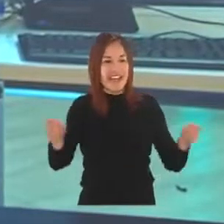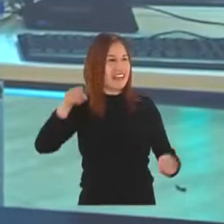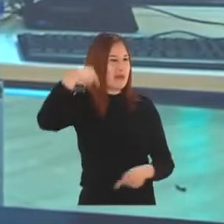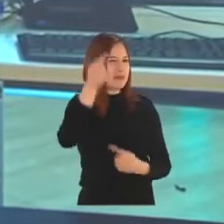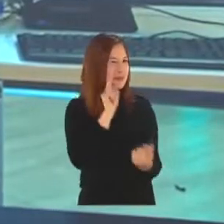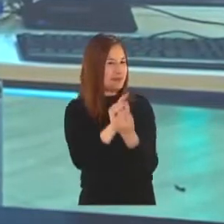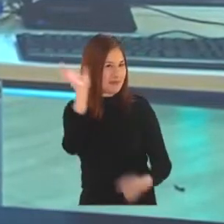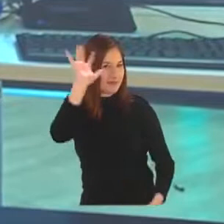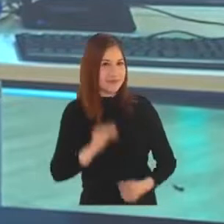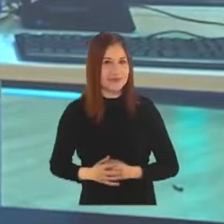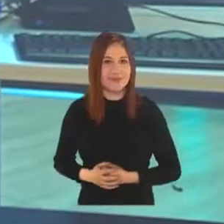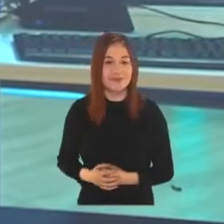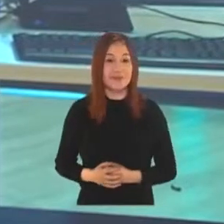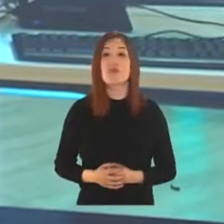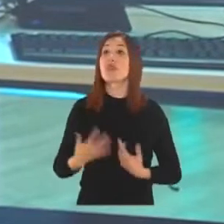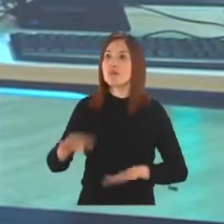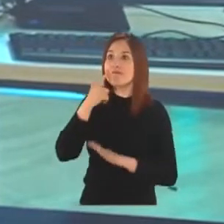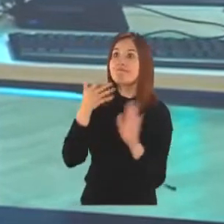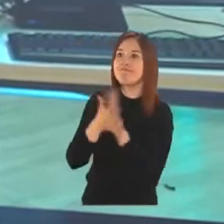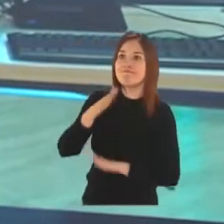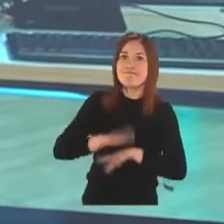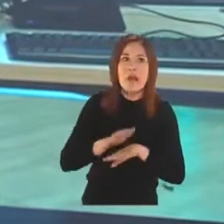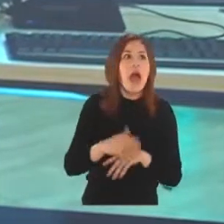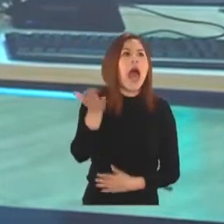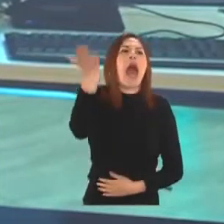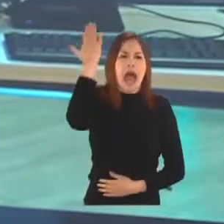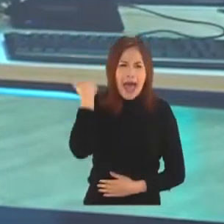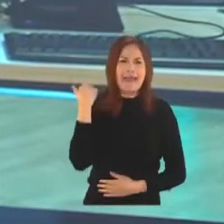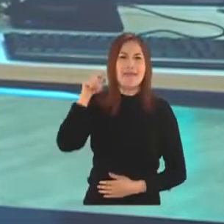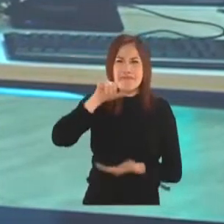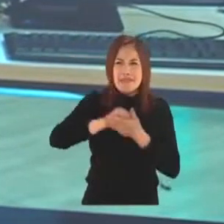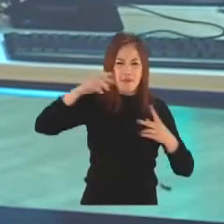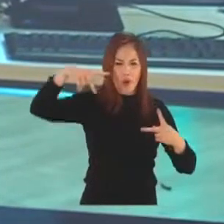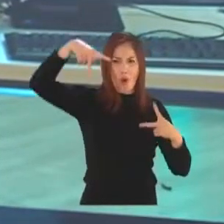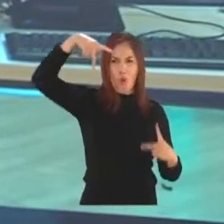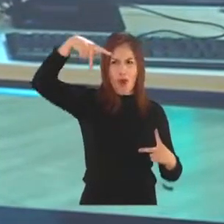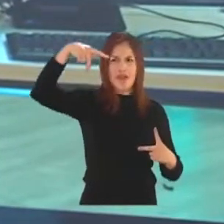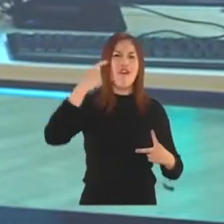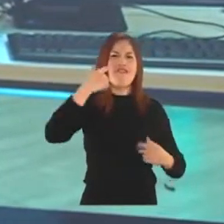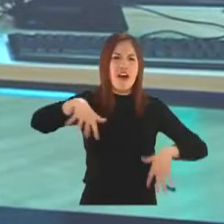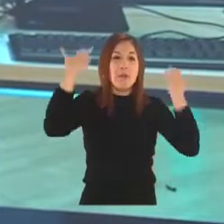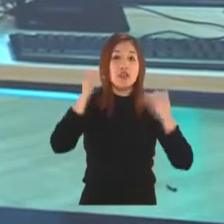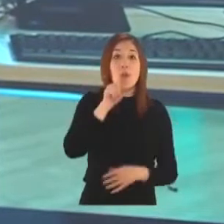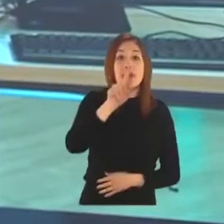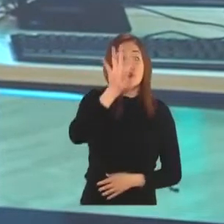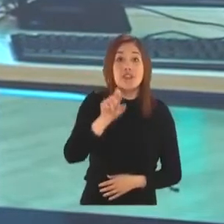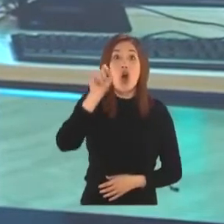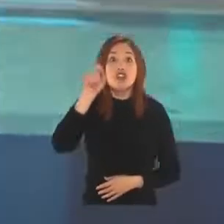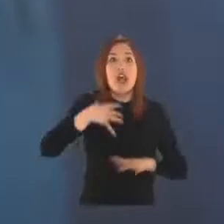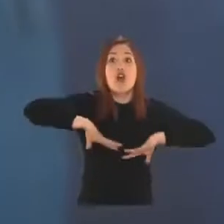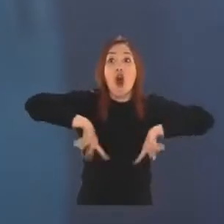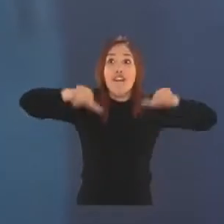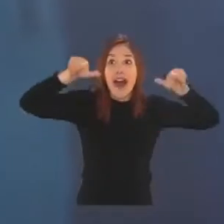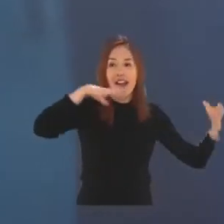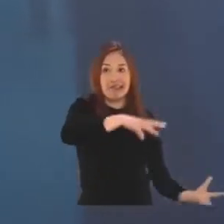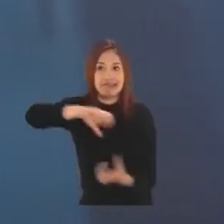Chao. Felipe, le tengo un dato. Este no es el único ataque que ha recibido la Mona Lisa. Recordemos que en 1911 fue incluso robada.